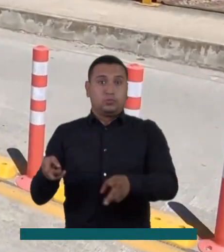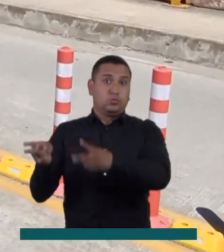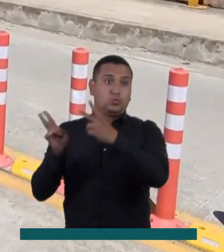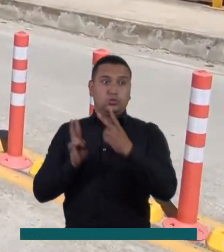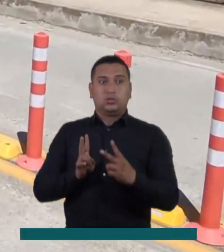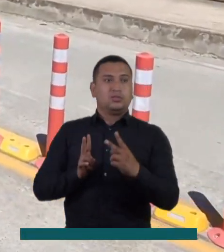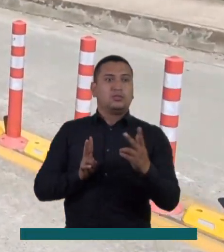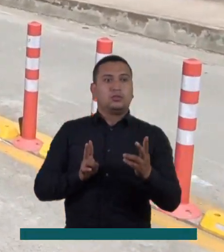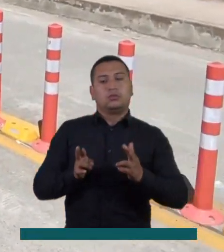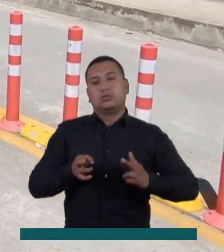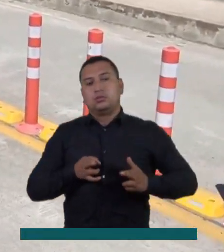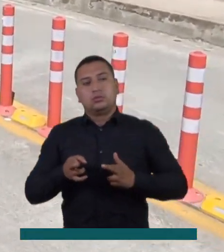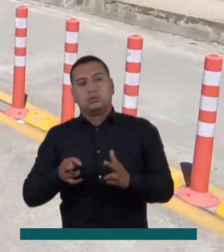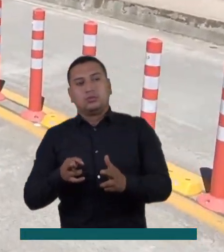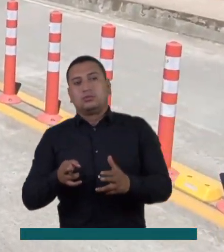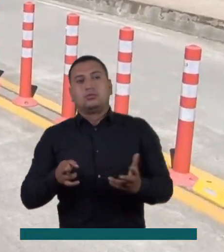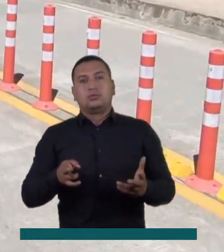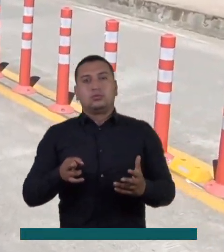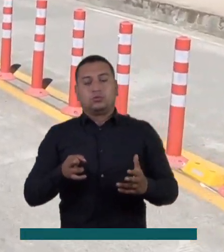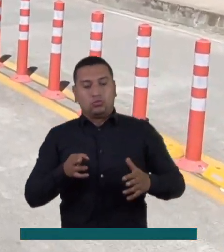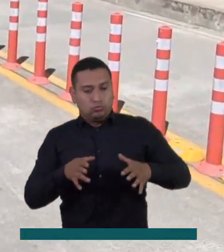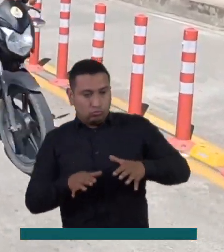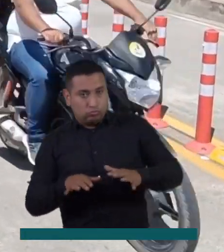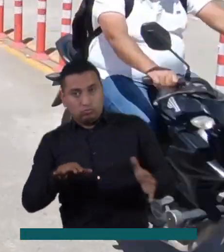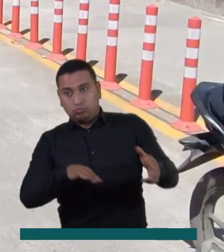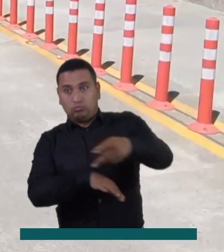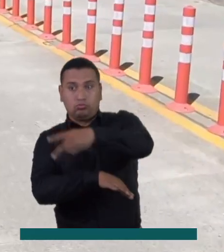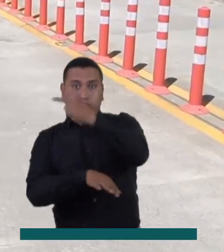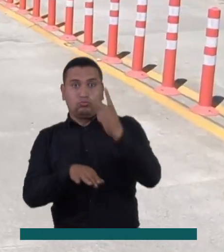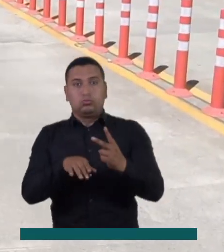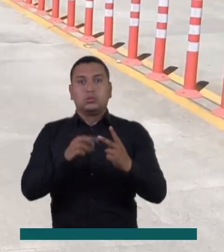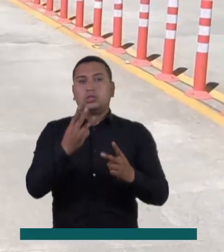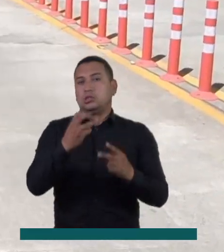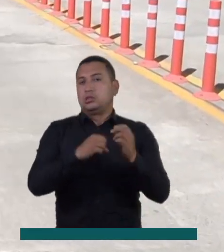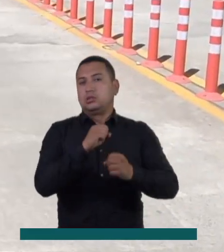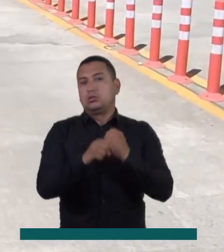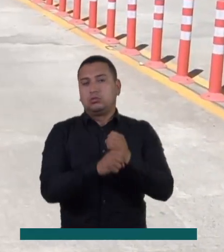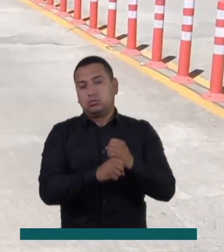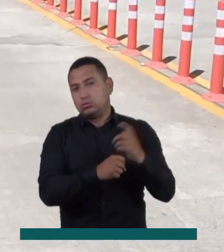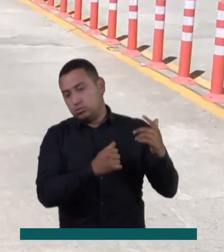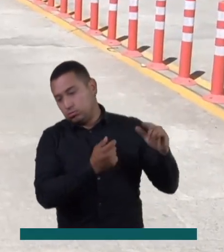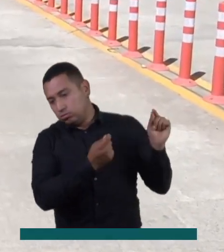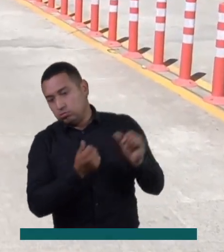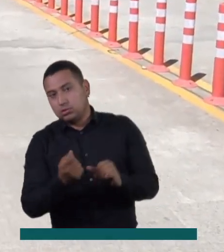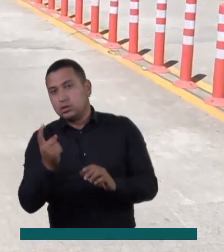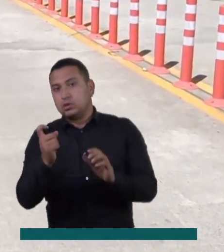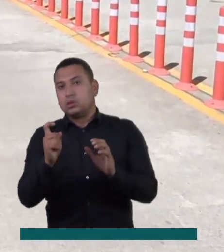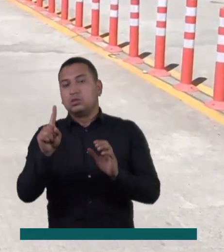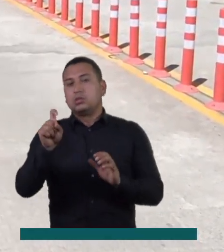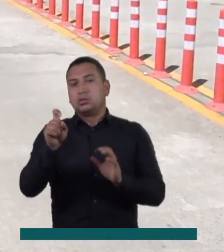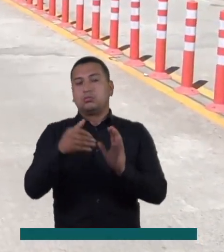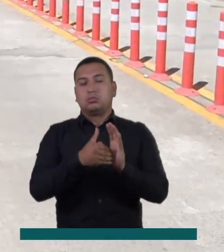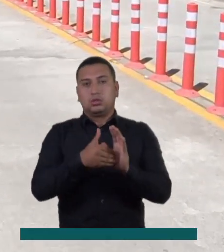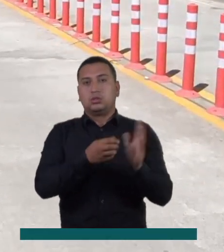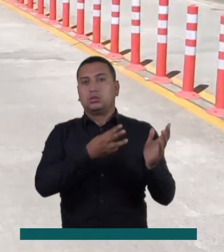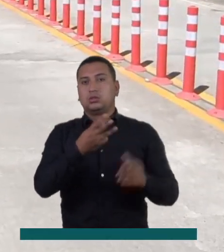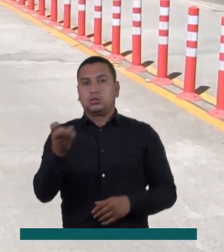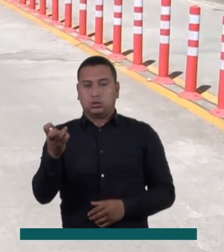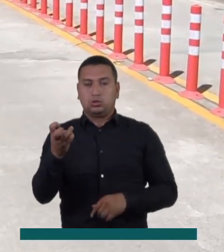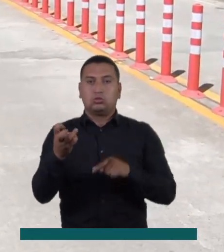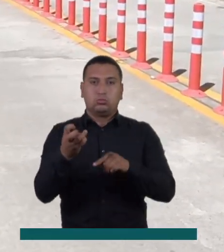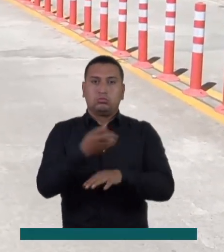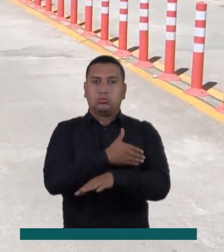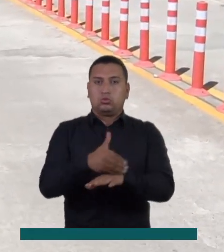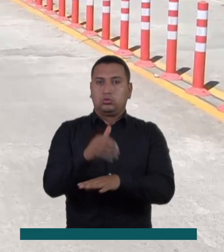observan sobre el río San Goyaco después de tres largos años de espera, donde se invirtieron más de 6.300 millones de pesos. Recursos de la